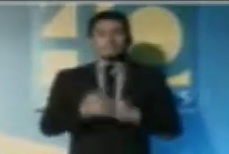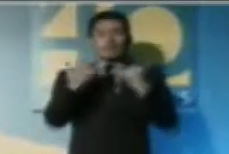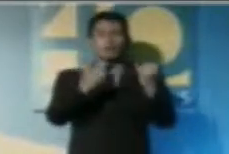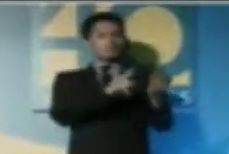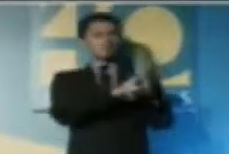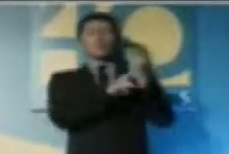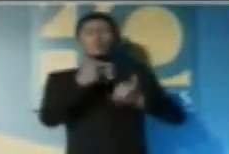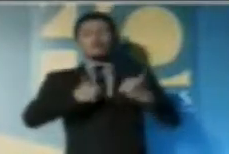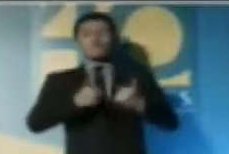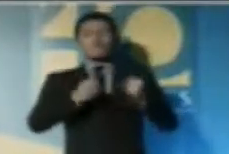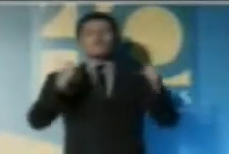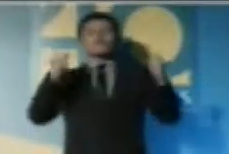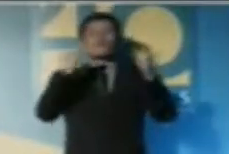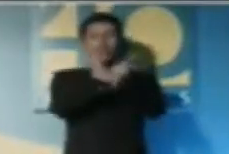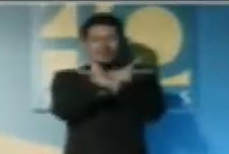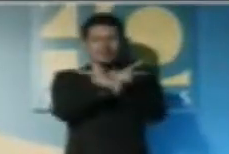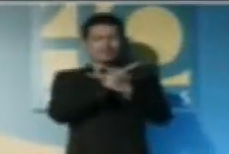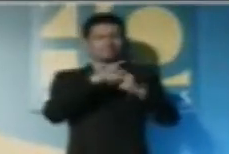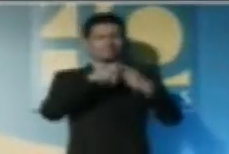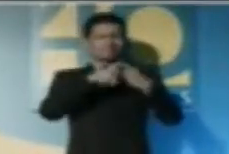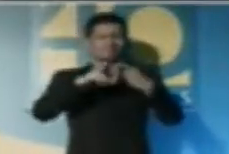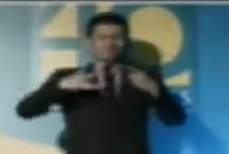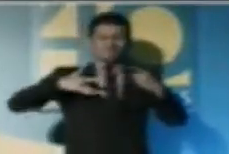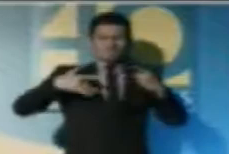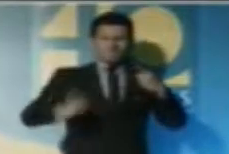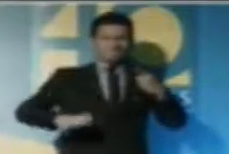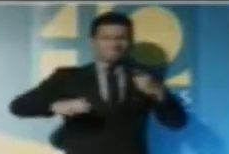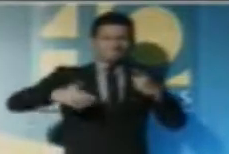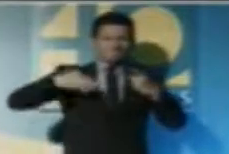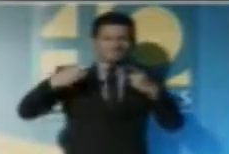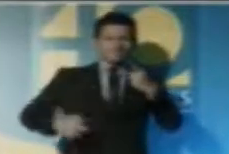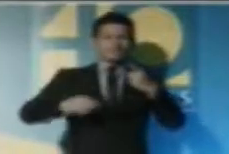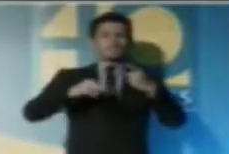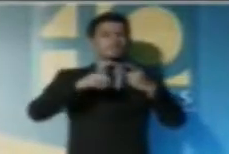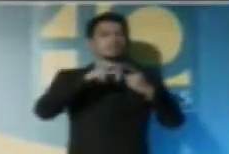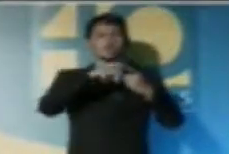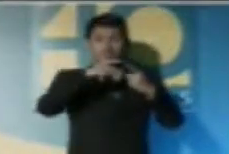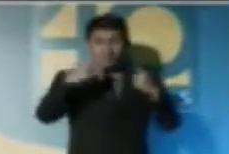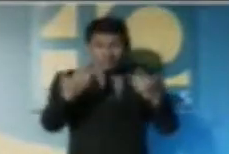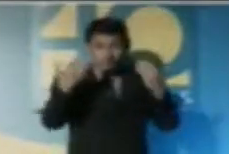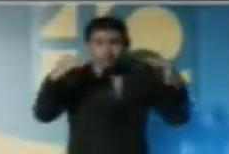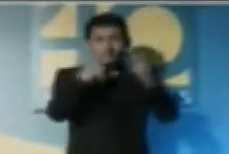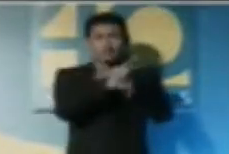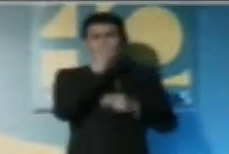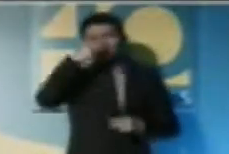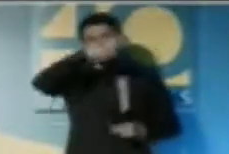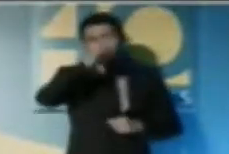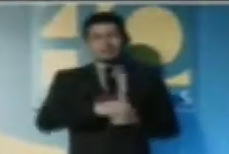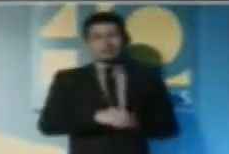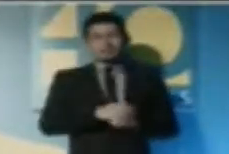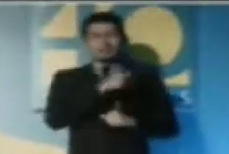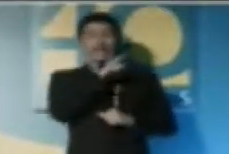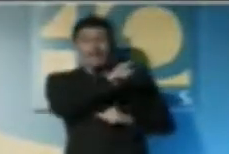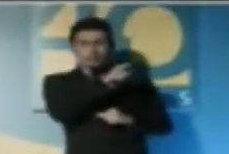la violencia, además de inmoral, es inútil. Y esta reflexión por sí sola